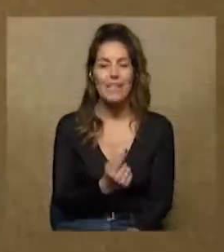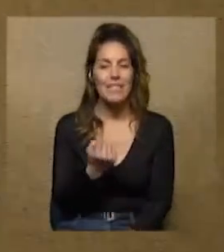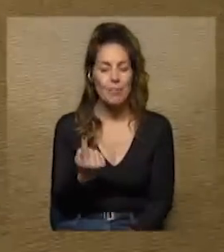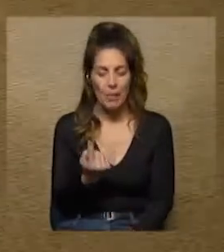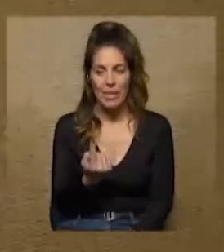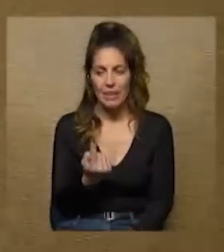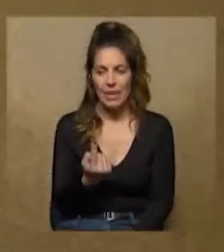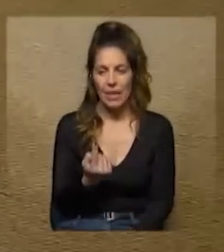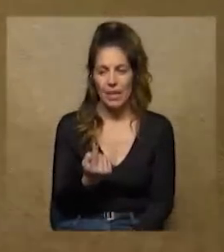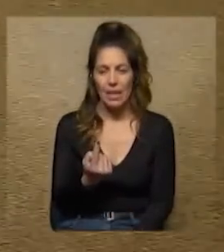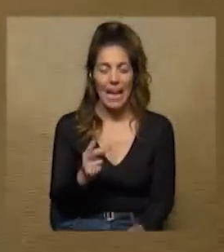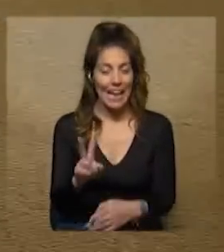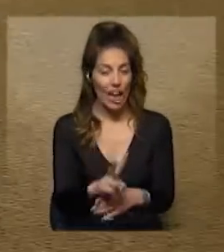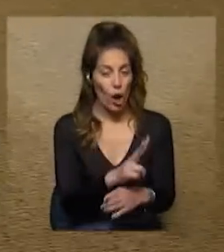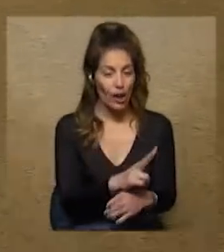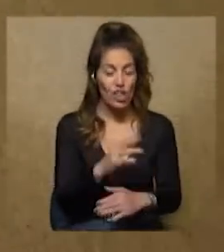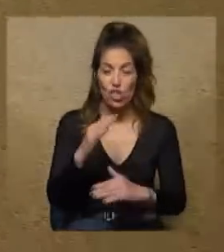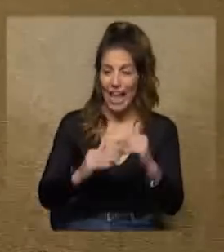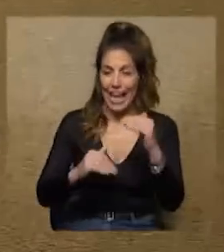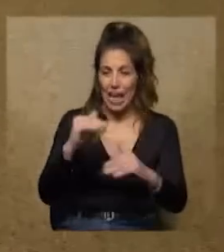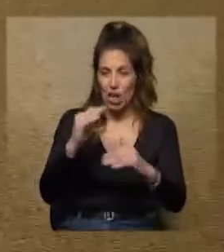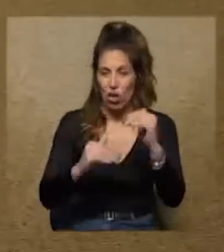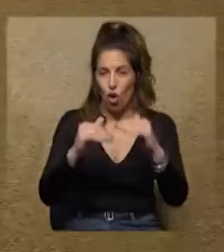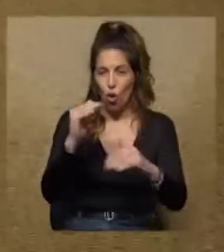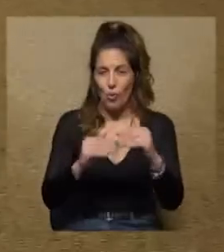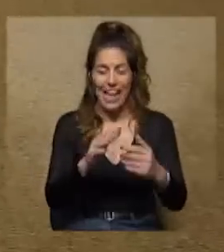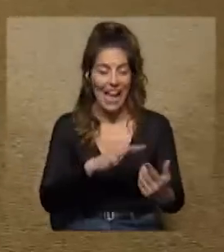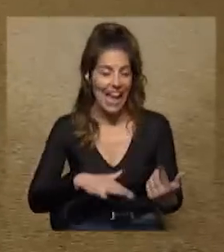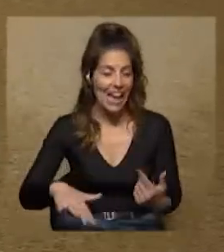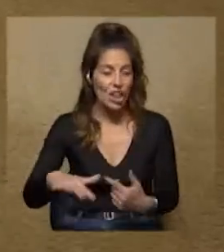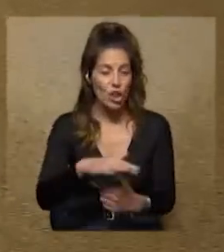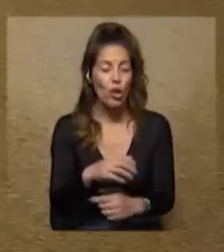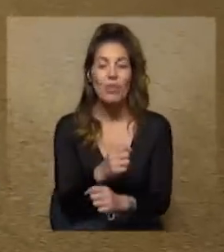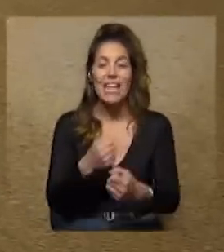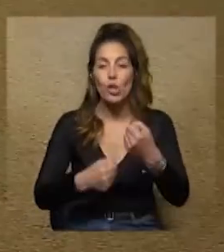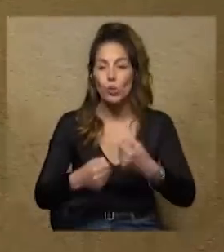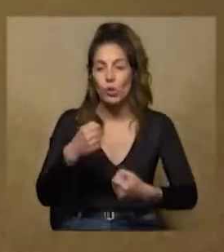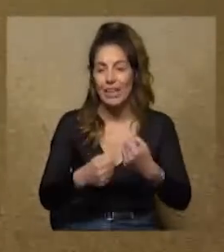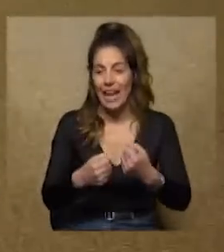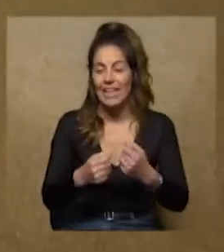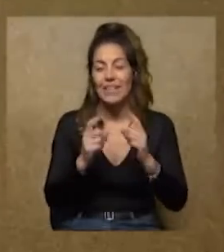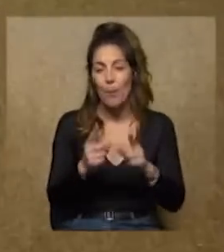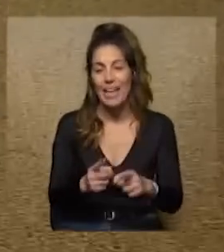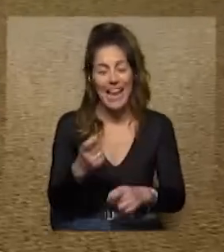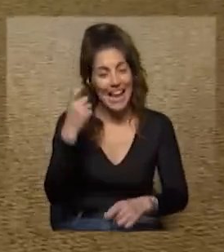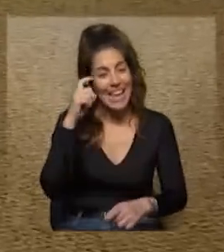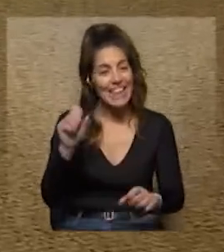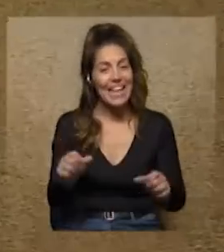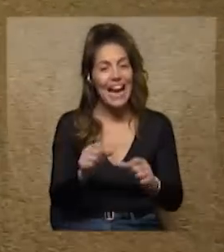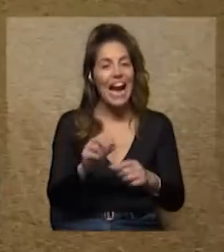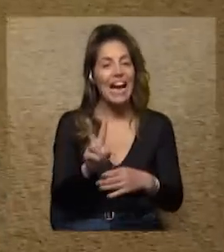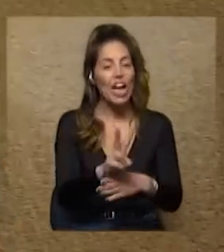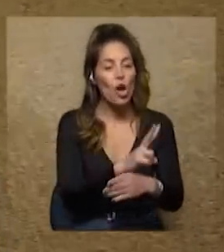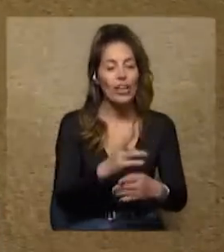para recorridos en obras en distintos tipos de entornos que pueden ser industriales o no en este caso La idea es que ha recorridos automatizados y